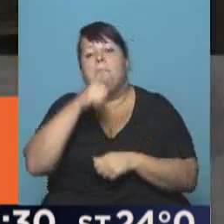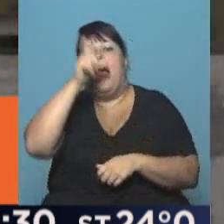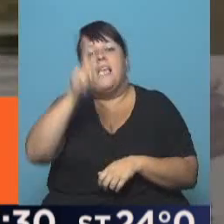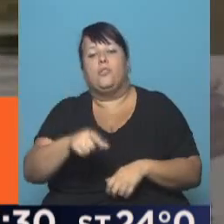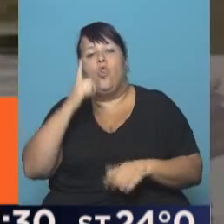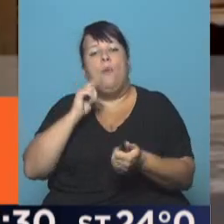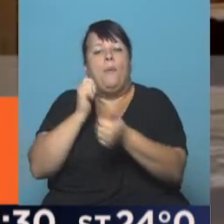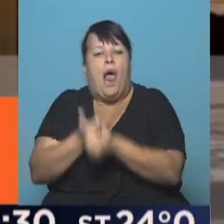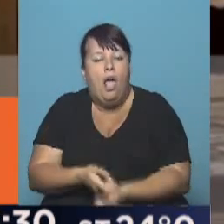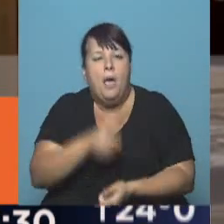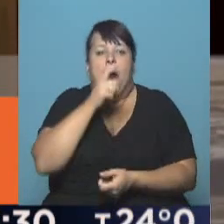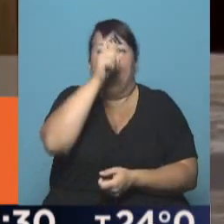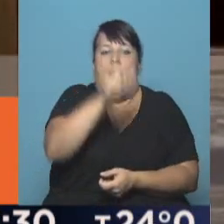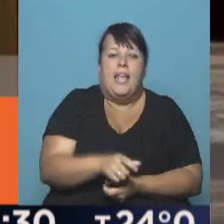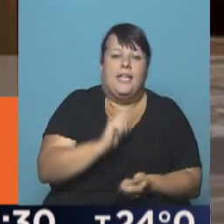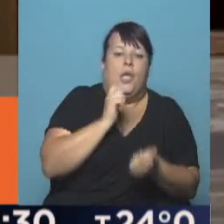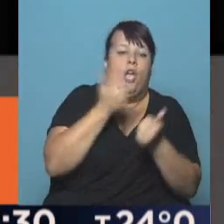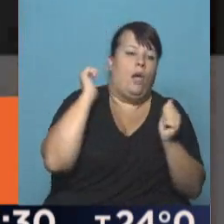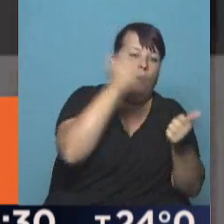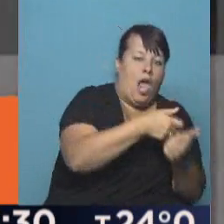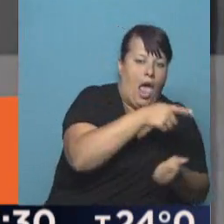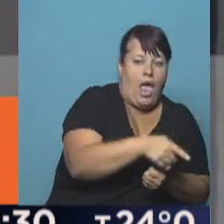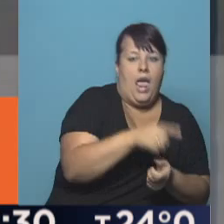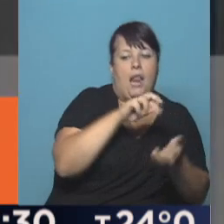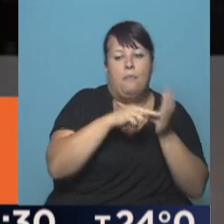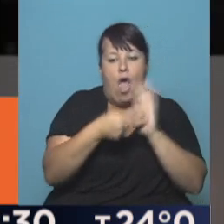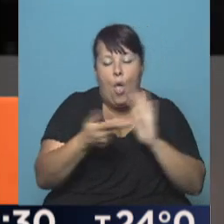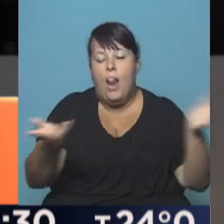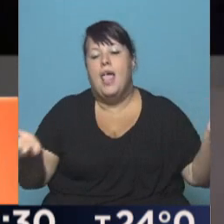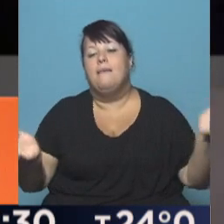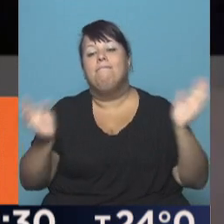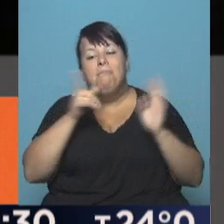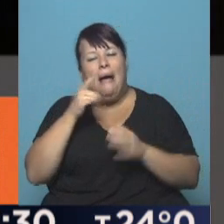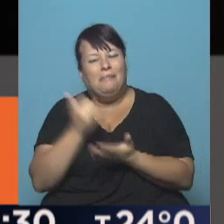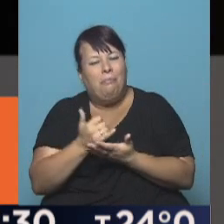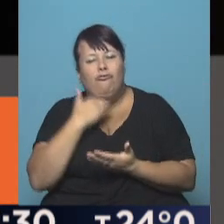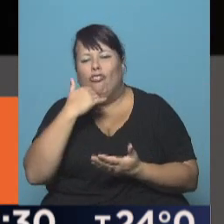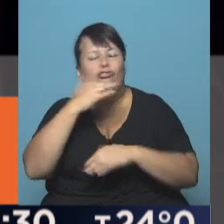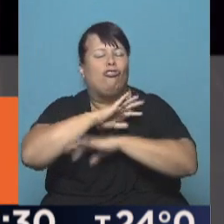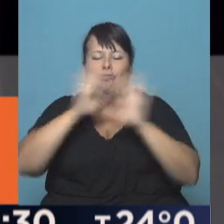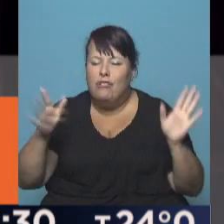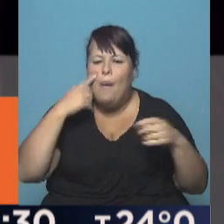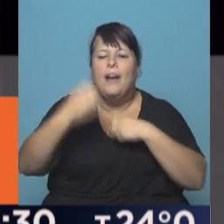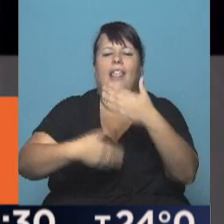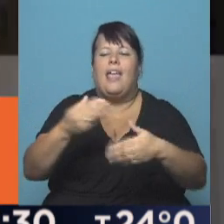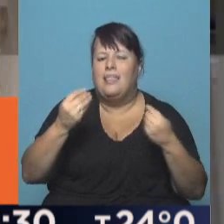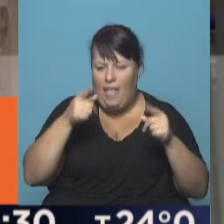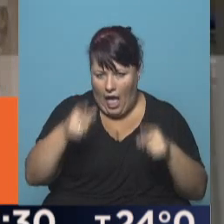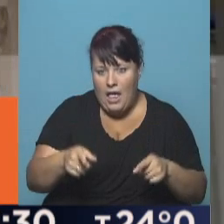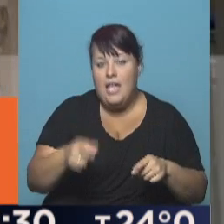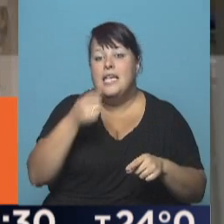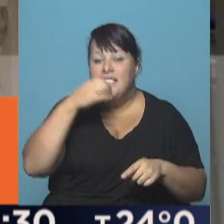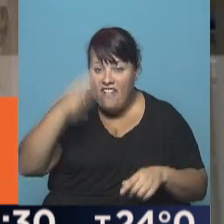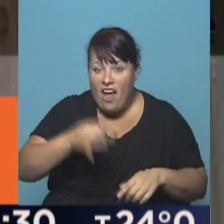supuesto violador, de un supuesto violado con algunos problemas. Parece tonto, no sabemos. Bueno, vamos a ir viendo qué es lo que ocurre allí y si